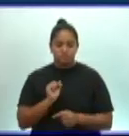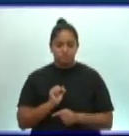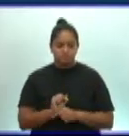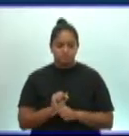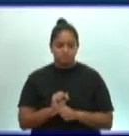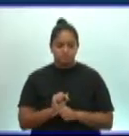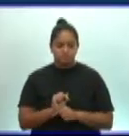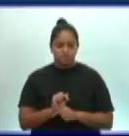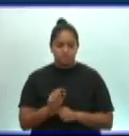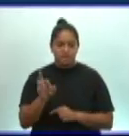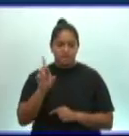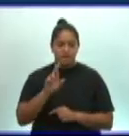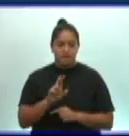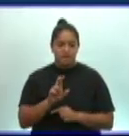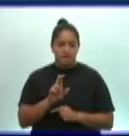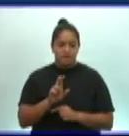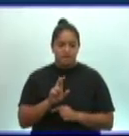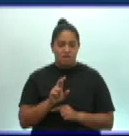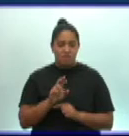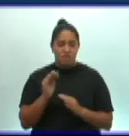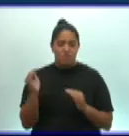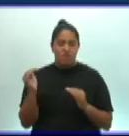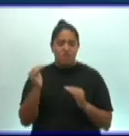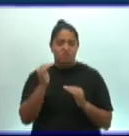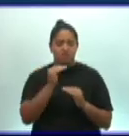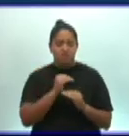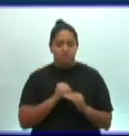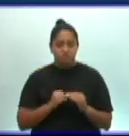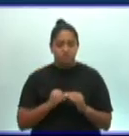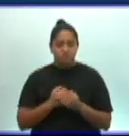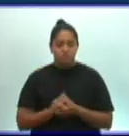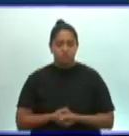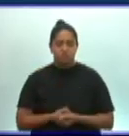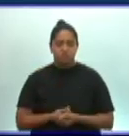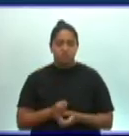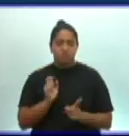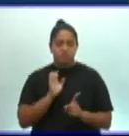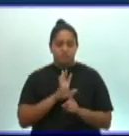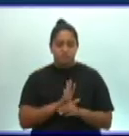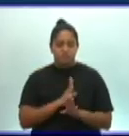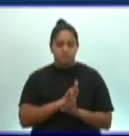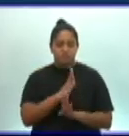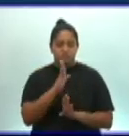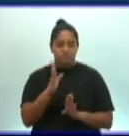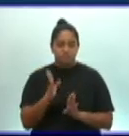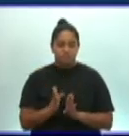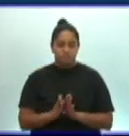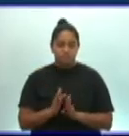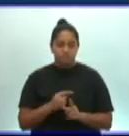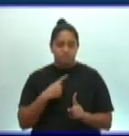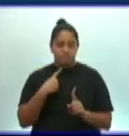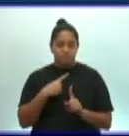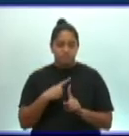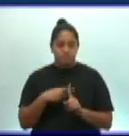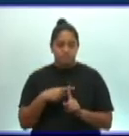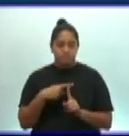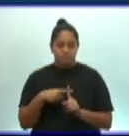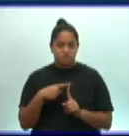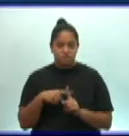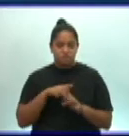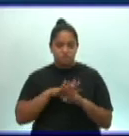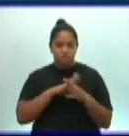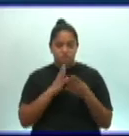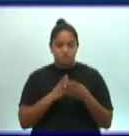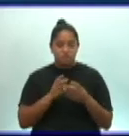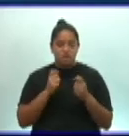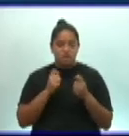la trayectoria aproximada que describe la partícula dentro del campo, tendríamos que comenzar a partir de la sumatoria de todas las fuerzas es igual a la